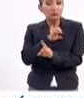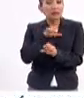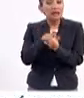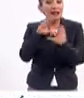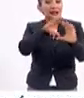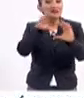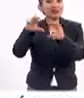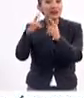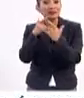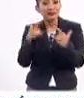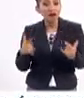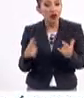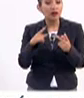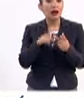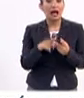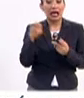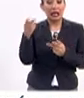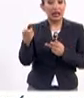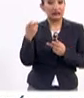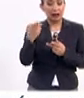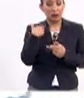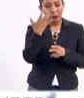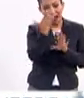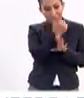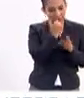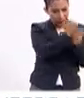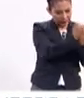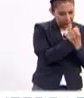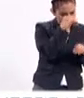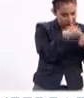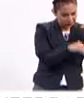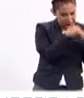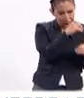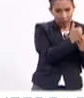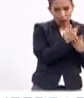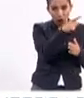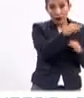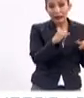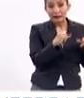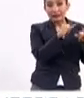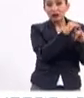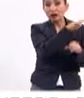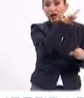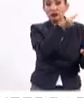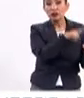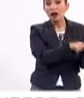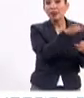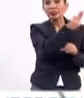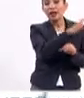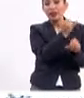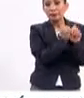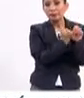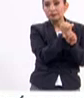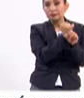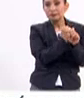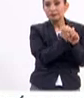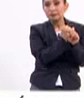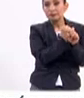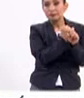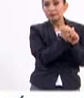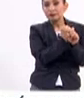en enseñanza de la historia. Este es el resultado de una colaboración muy importante con el Instituto Nacional de Estudio